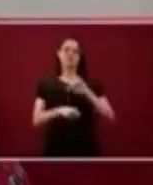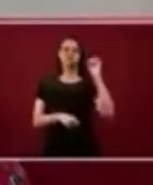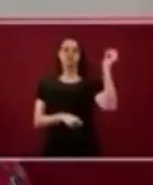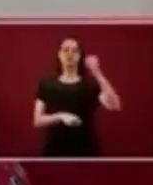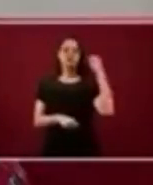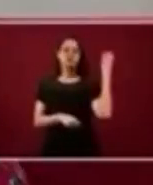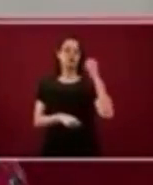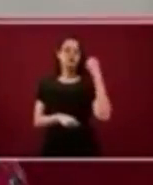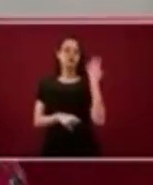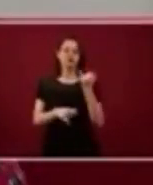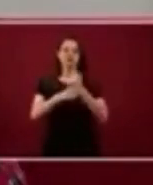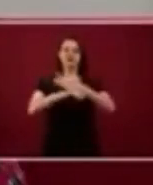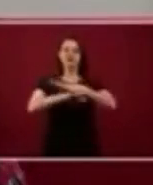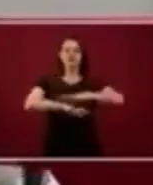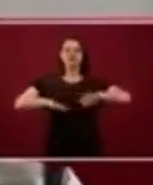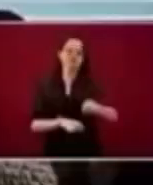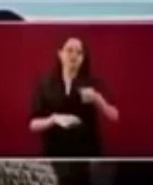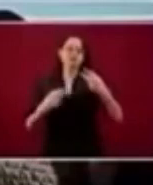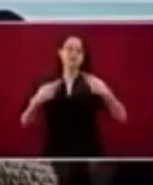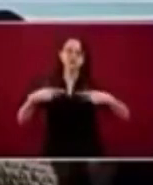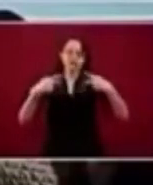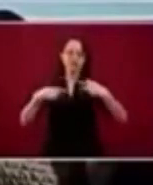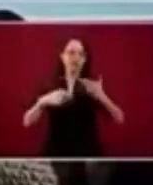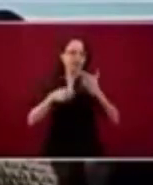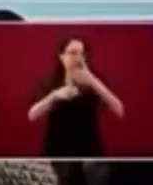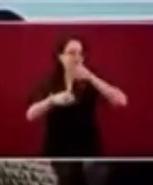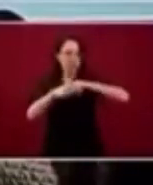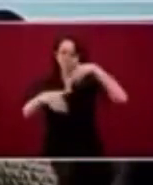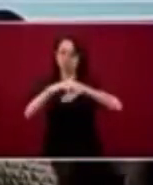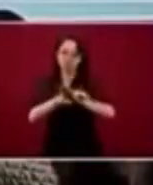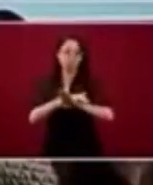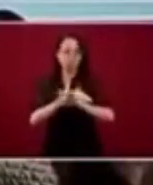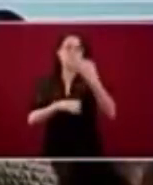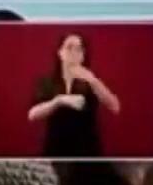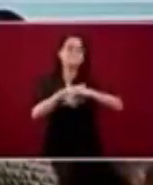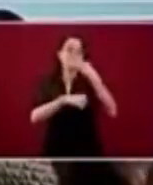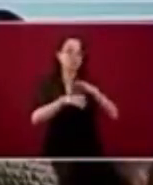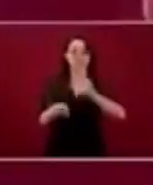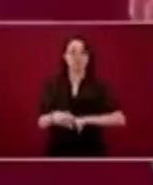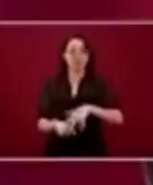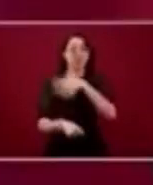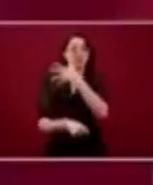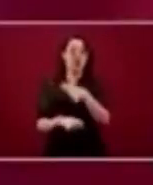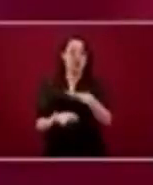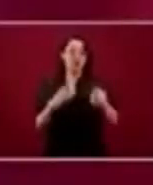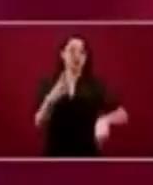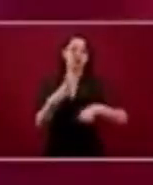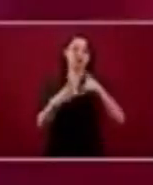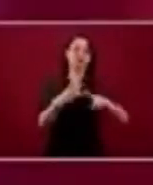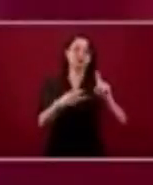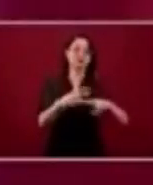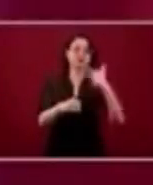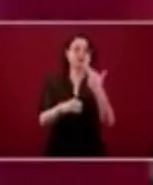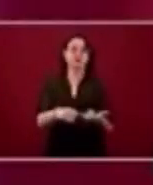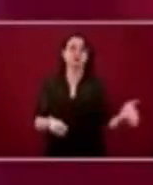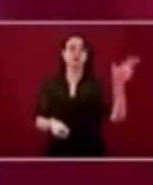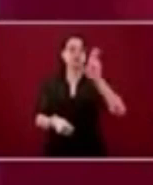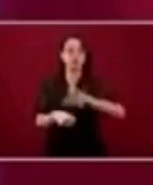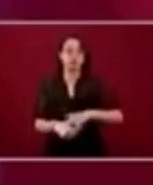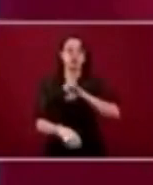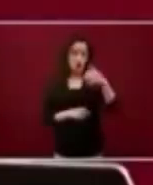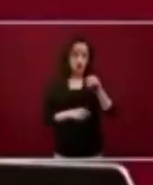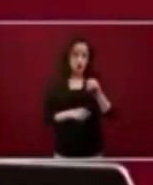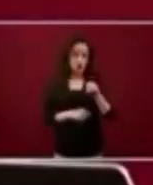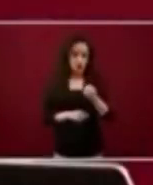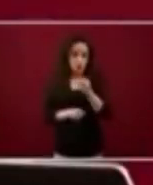sus conferencias ya se volvieron irrelevantes. Es más, se lo decimos con todas sus palabras, ya no haga caso a